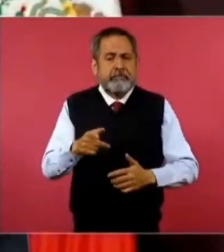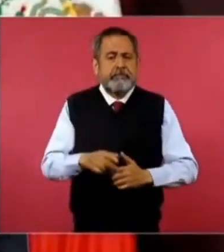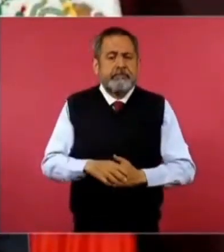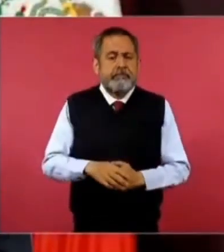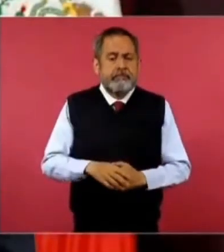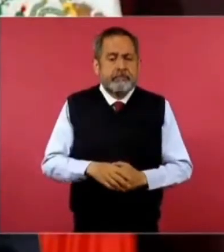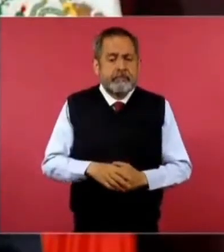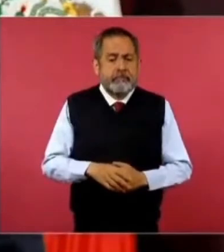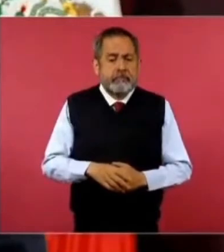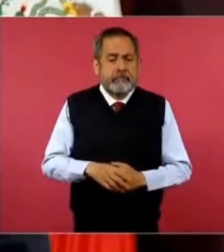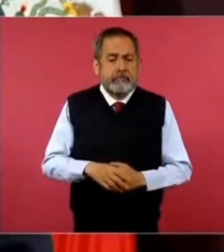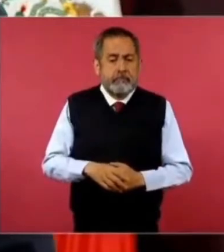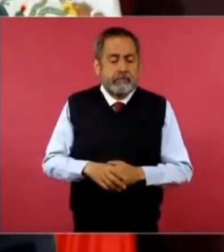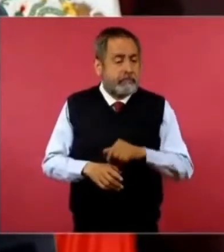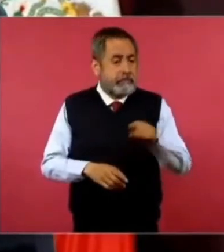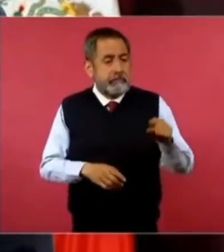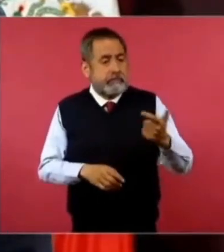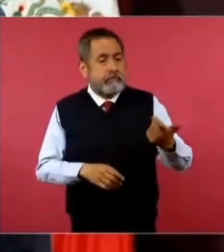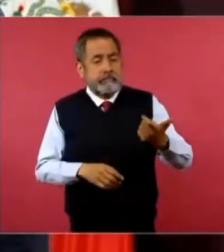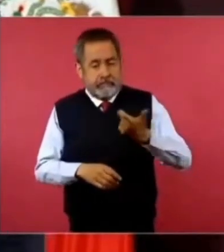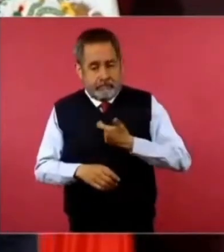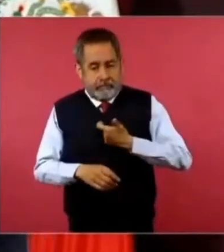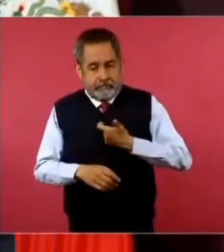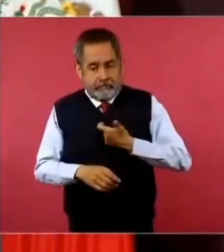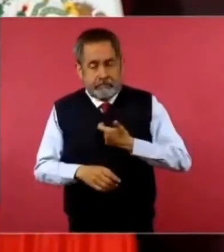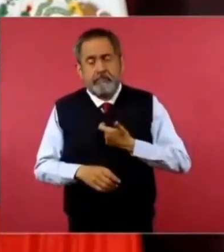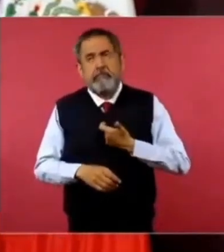me pagaron